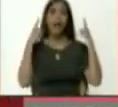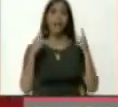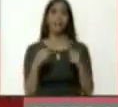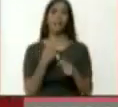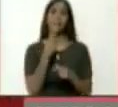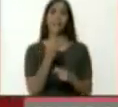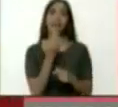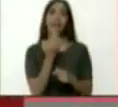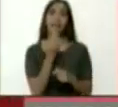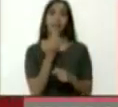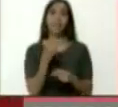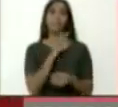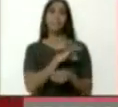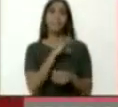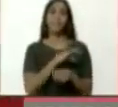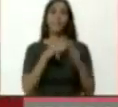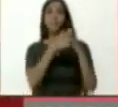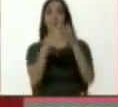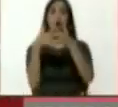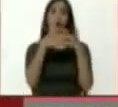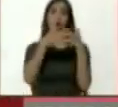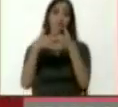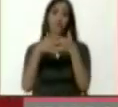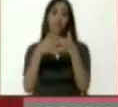una cosa. Señores de Estados Unidos,